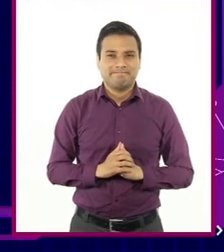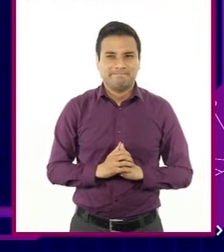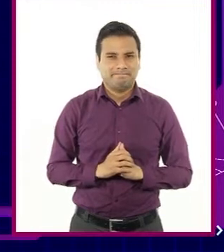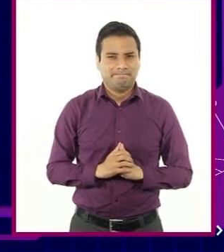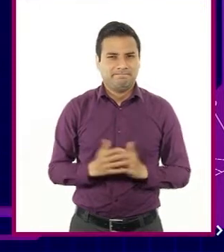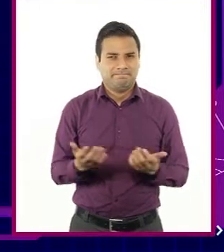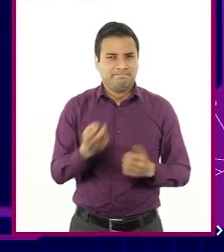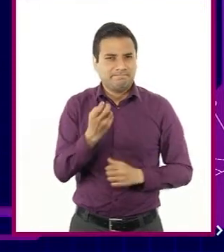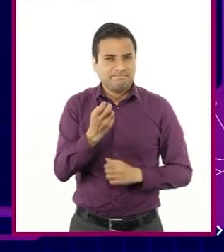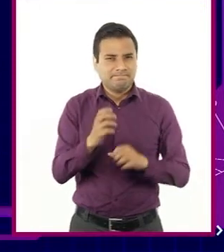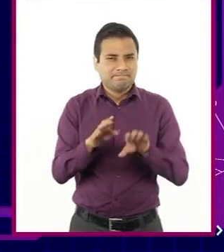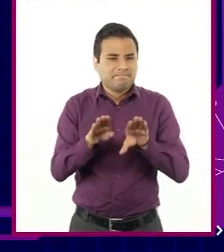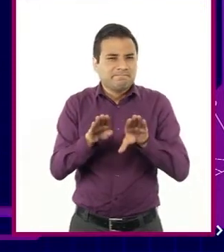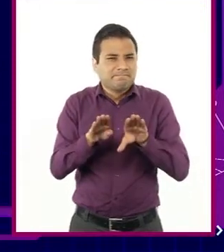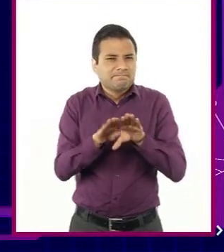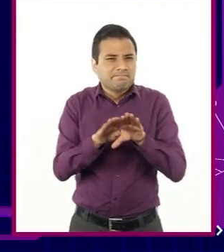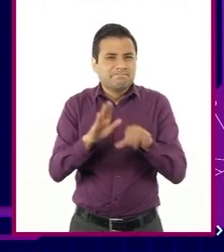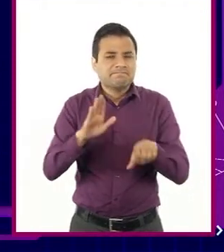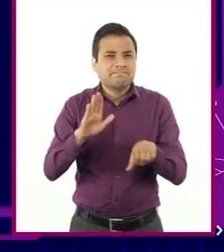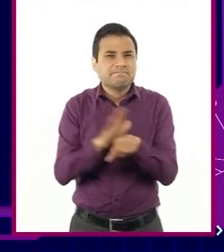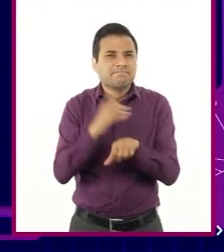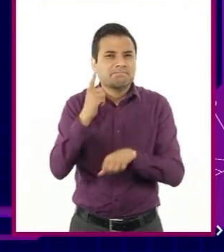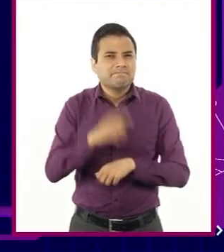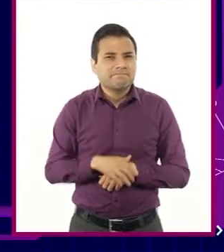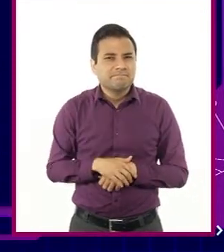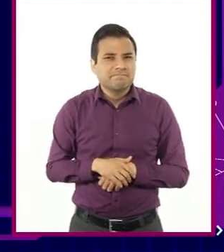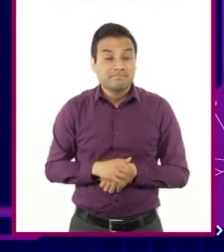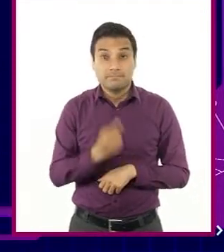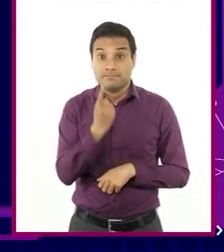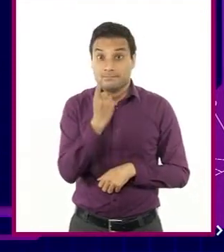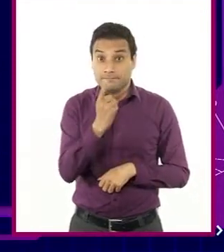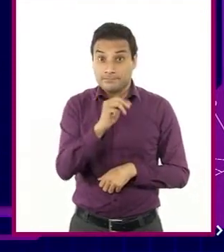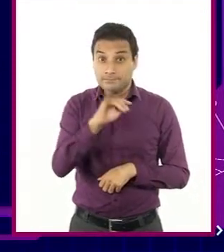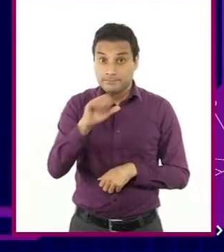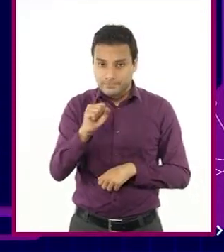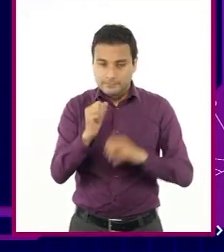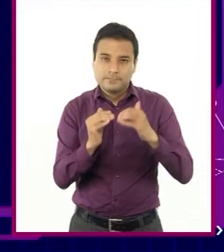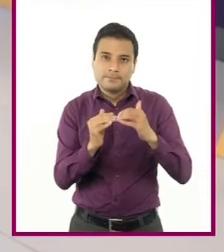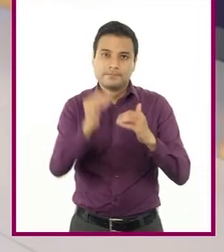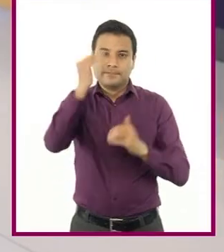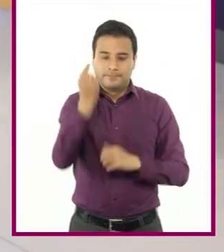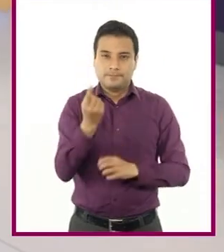ocurre esto? Claro, porque una milla es mayor que un kilómetro.